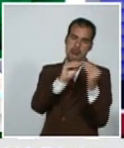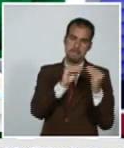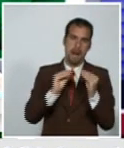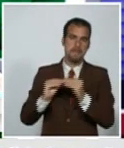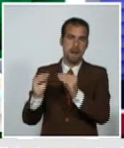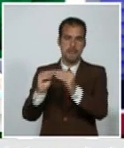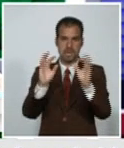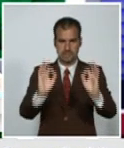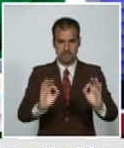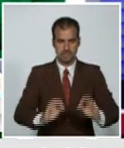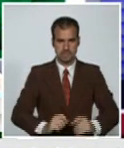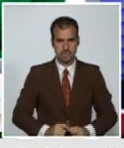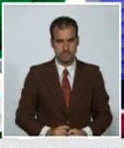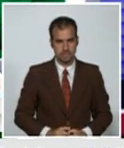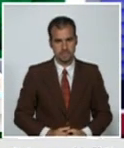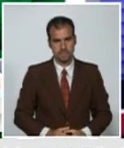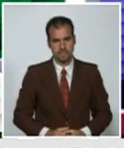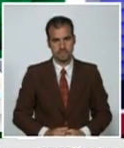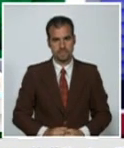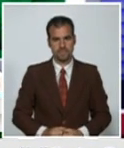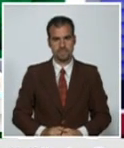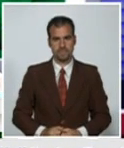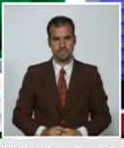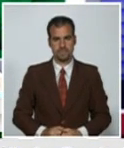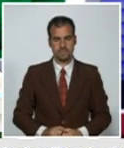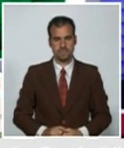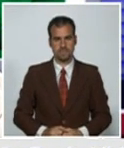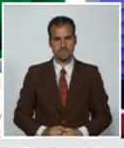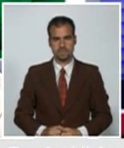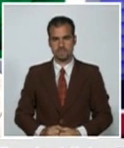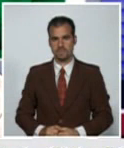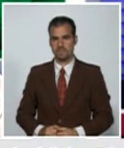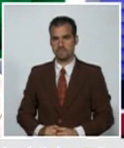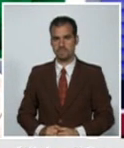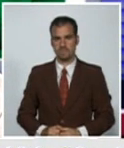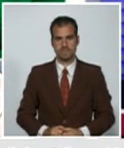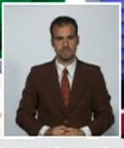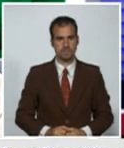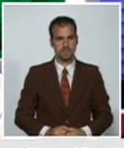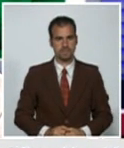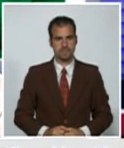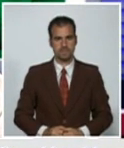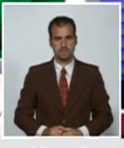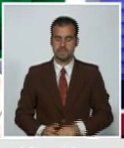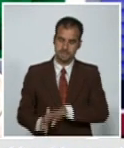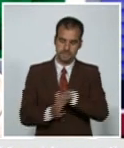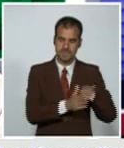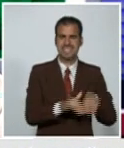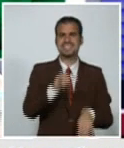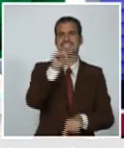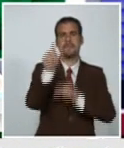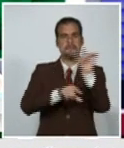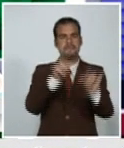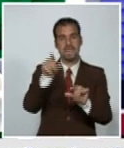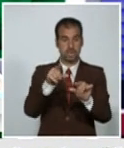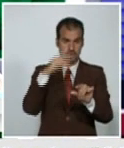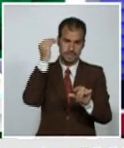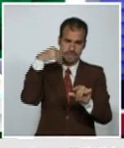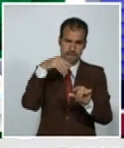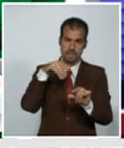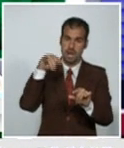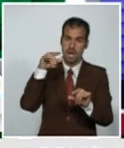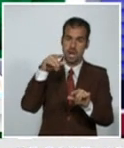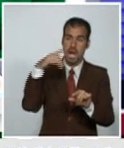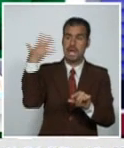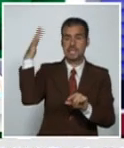que ya estaba diagnosticada. 6 en el día de ayer con fuente de infección en el